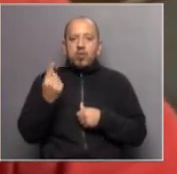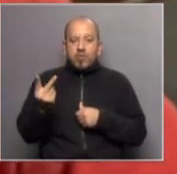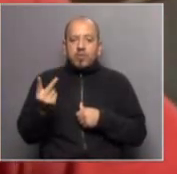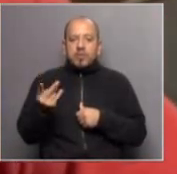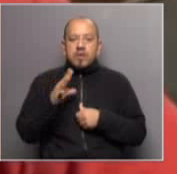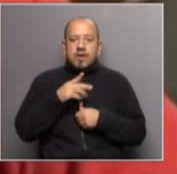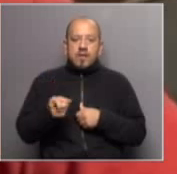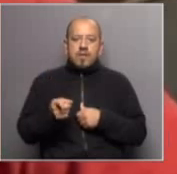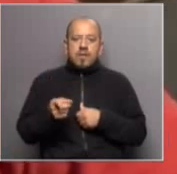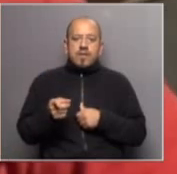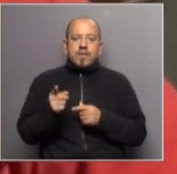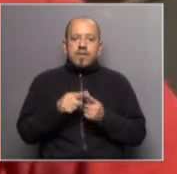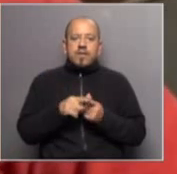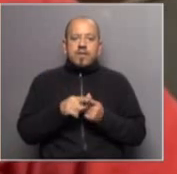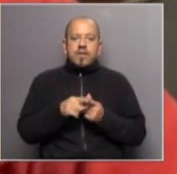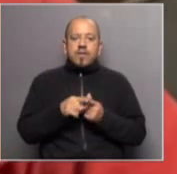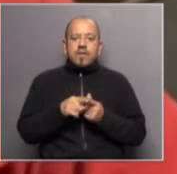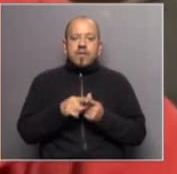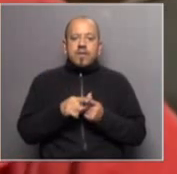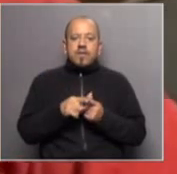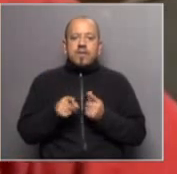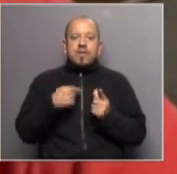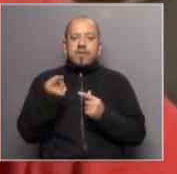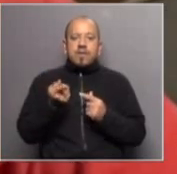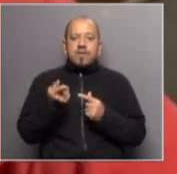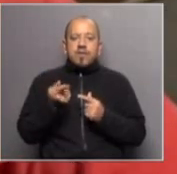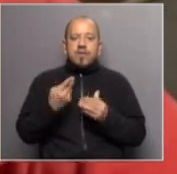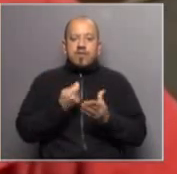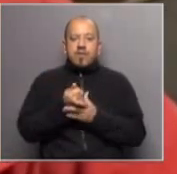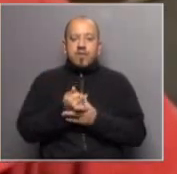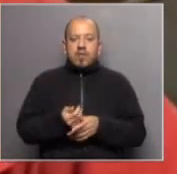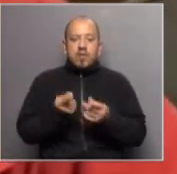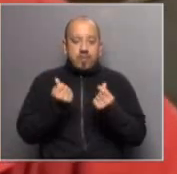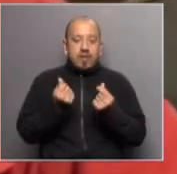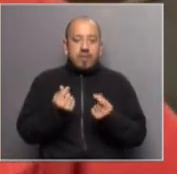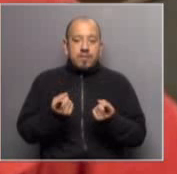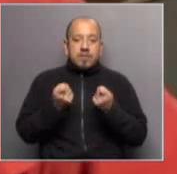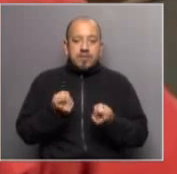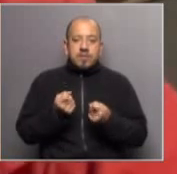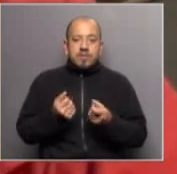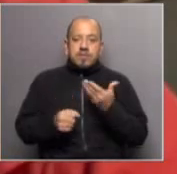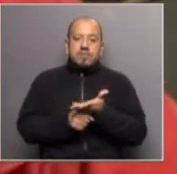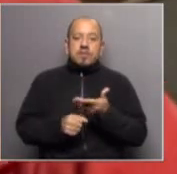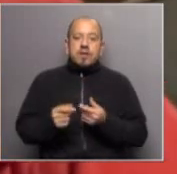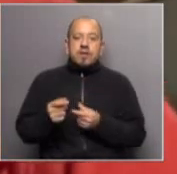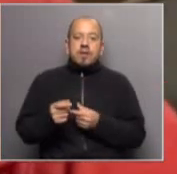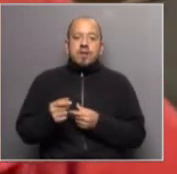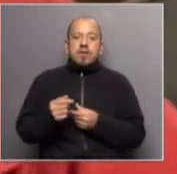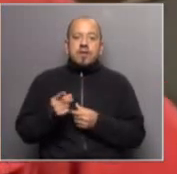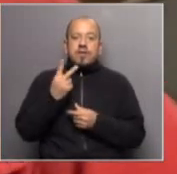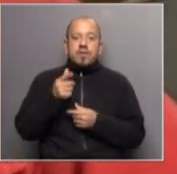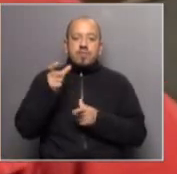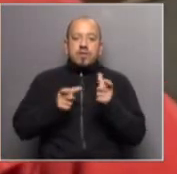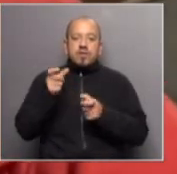bien. En serio, y voy a cobrar una entrada porque además necesito el dinero y invitar a 2 personas. Espero que no sea considerado